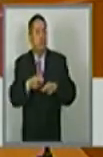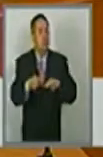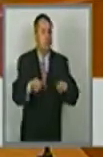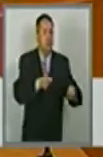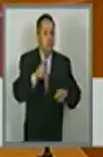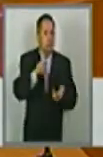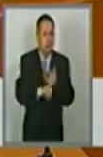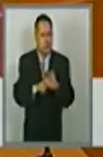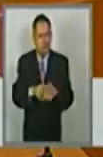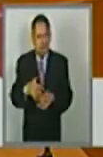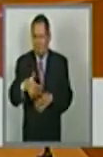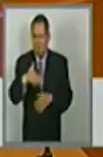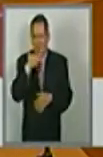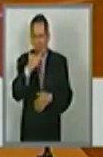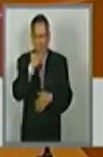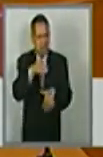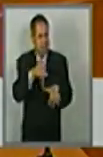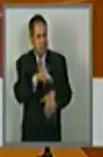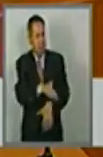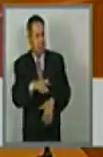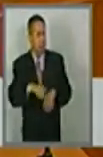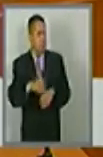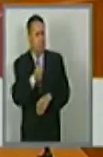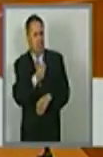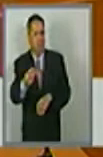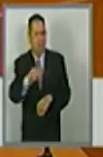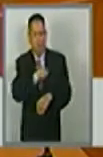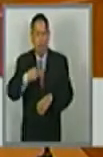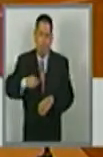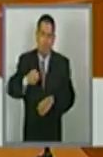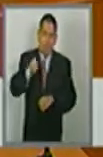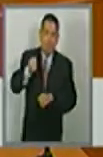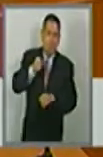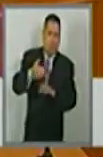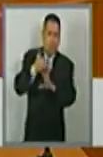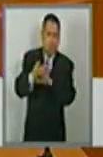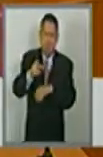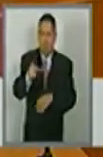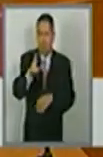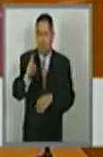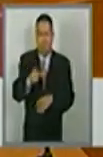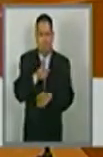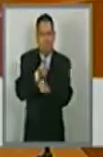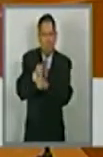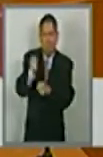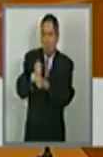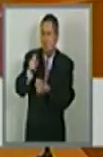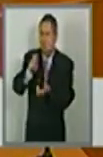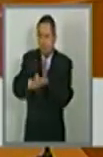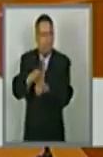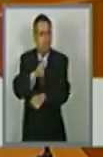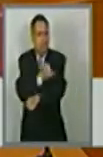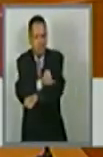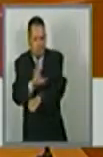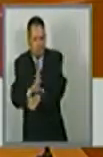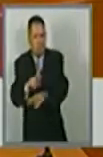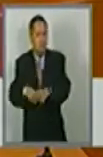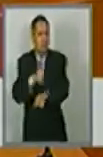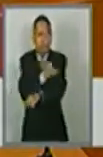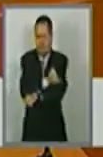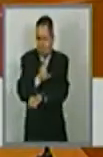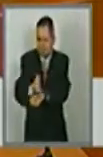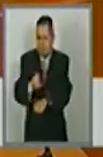por actos porriles que miembros del Partido de la Revolución Democrática realizan en Iztacalco, en